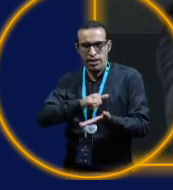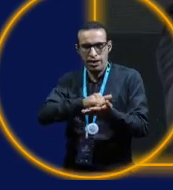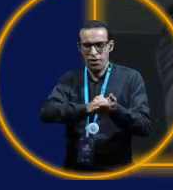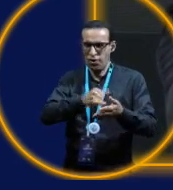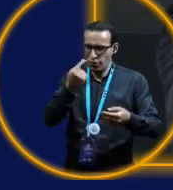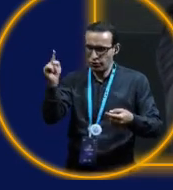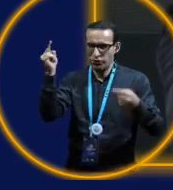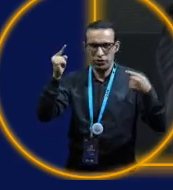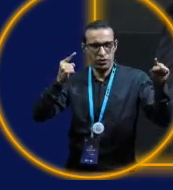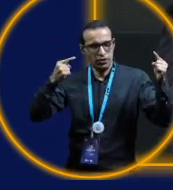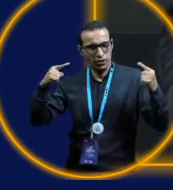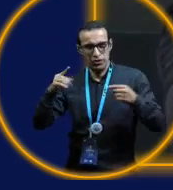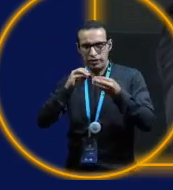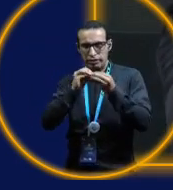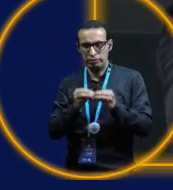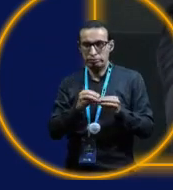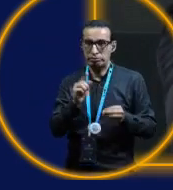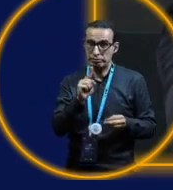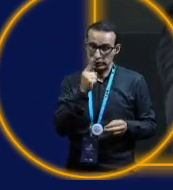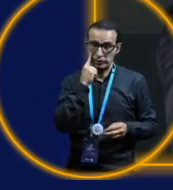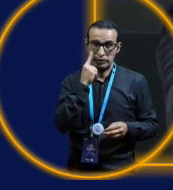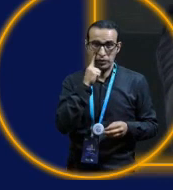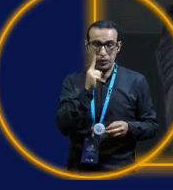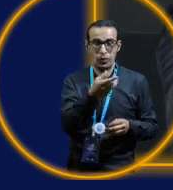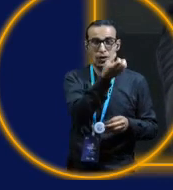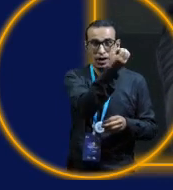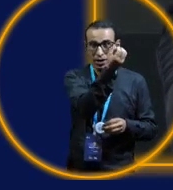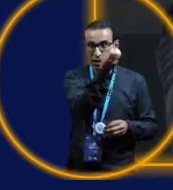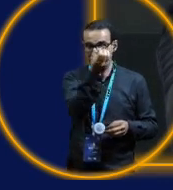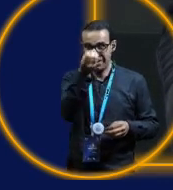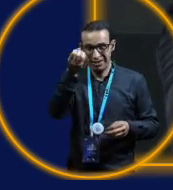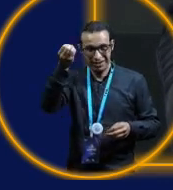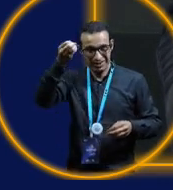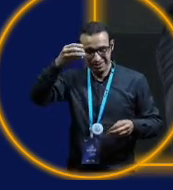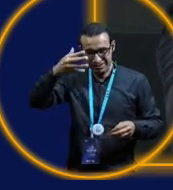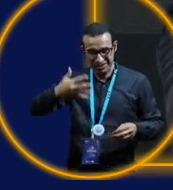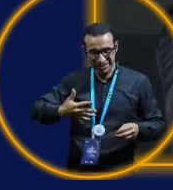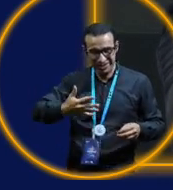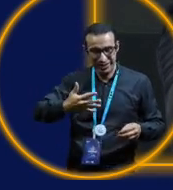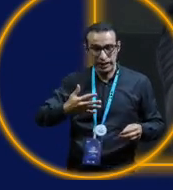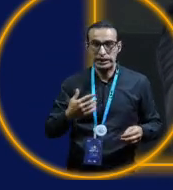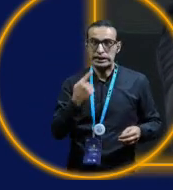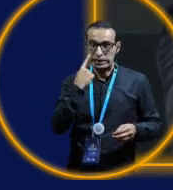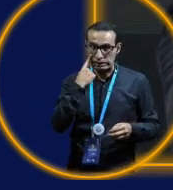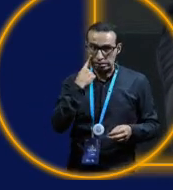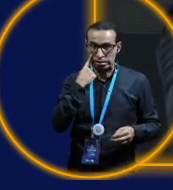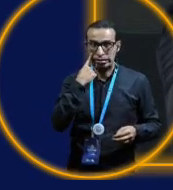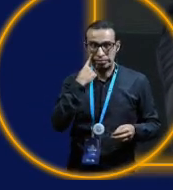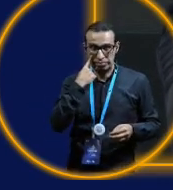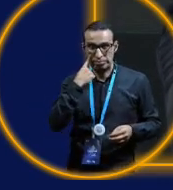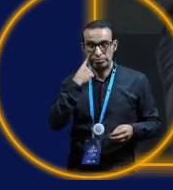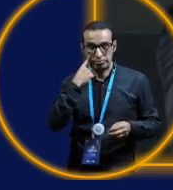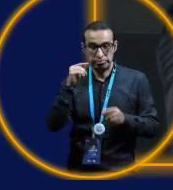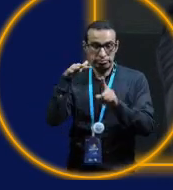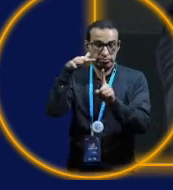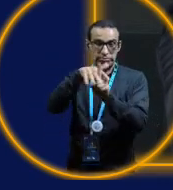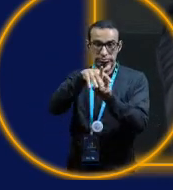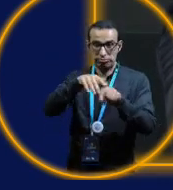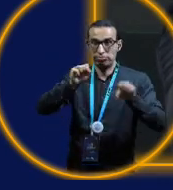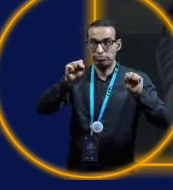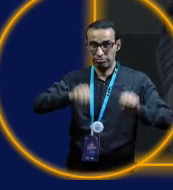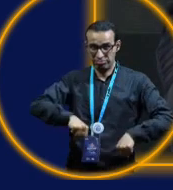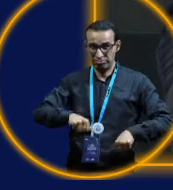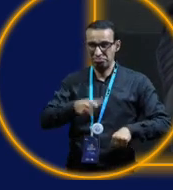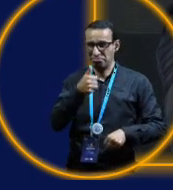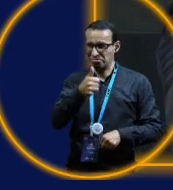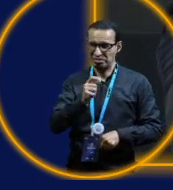puede ayudar Entonces el algoritmo puede ser visto como eh un obstructor de la creación y